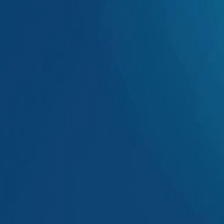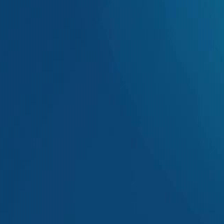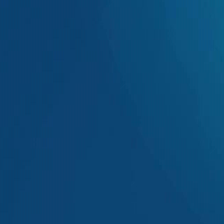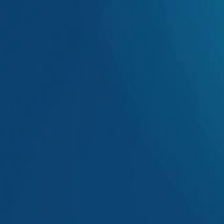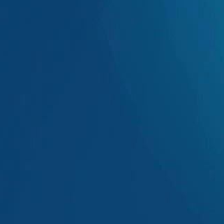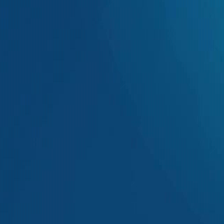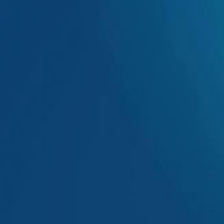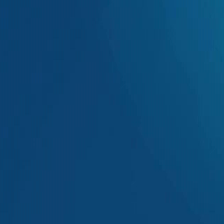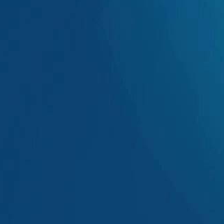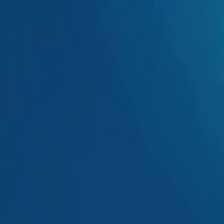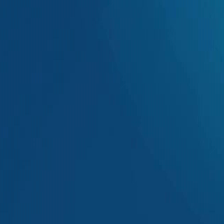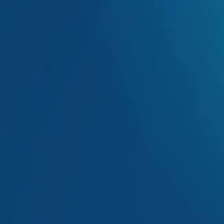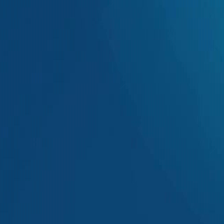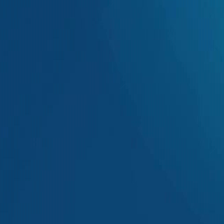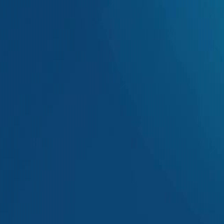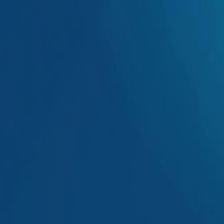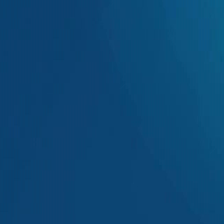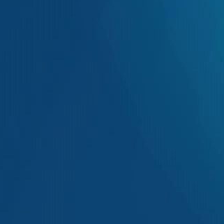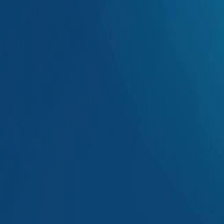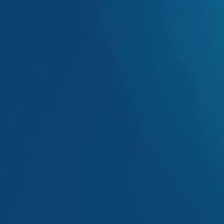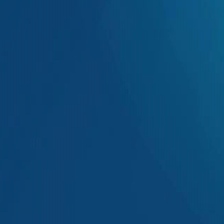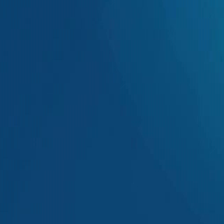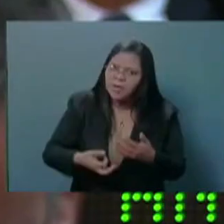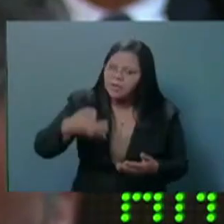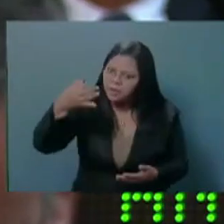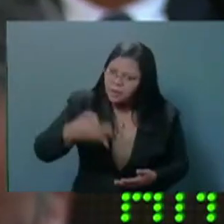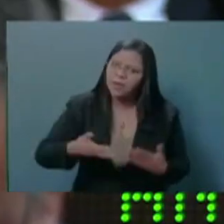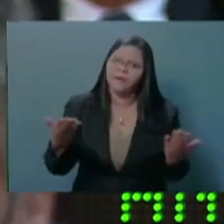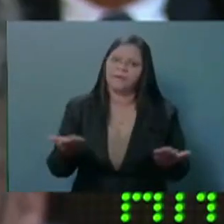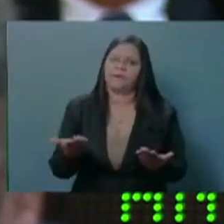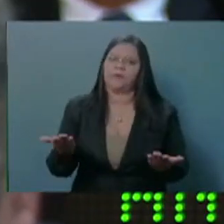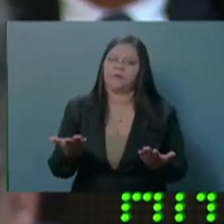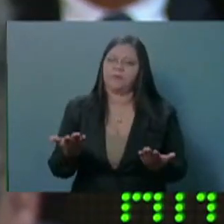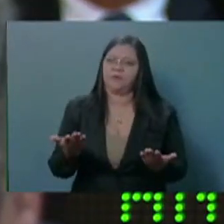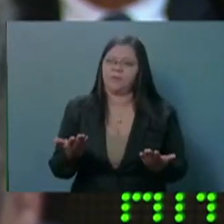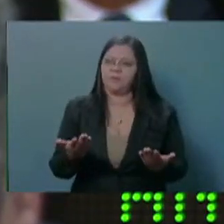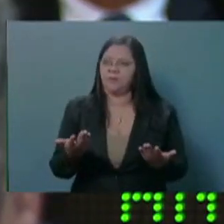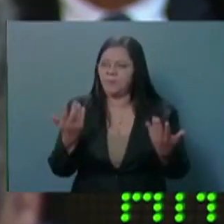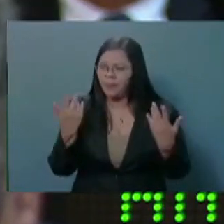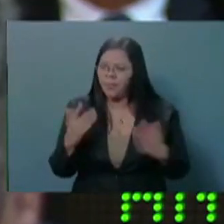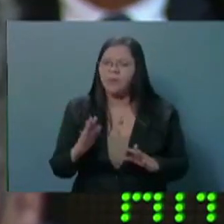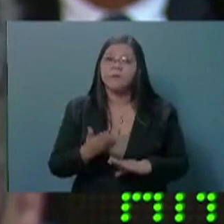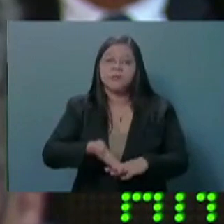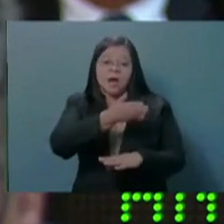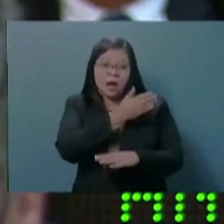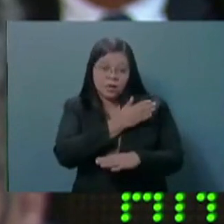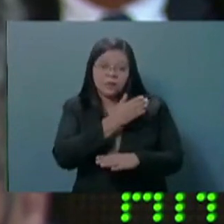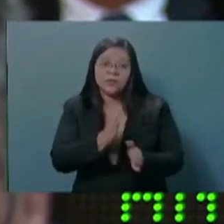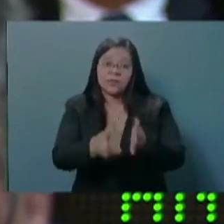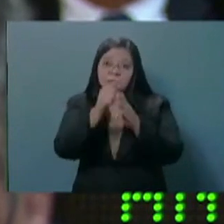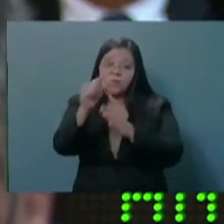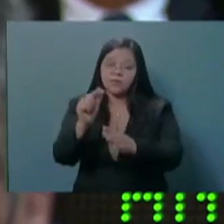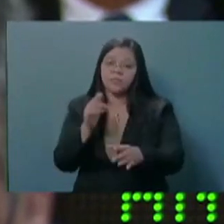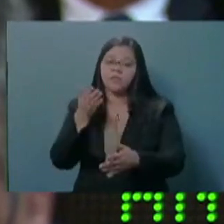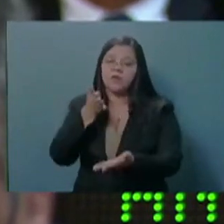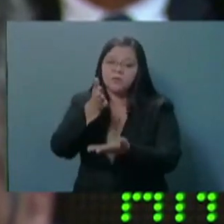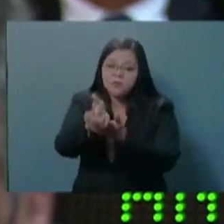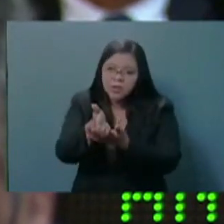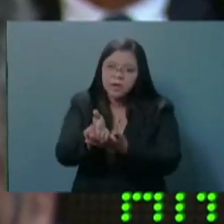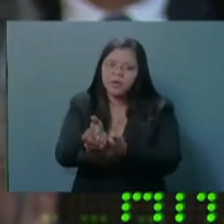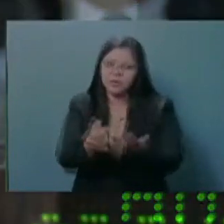pandemia COVID-19. Por estos artículos, la legisladora Anabel Belloso del FMLN no apoya el